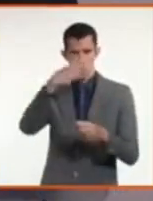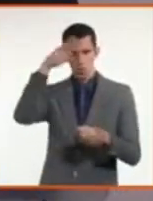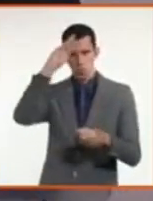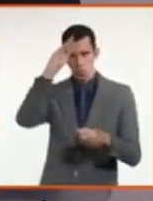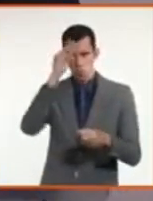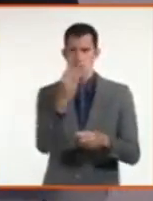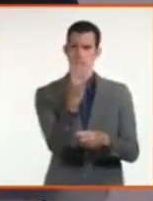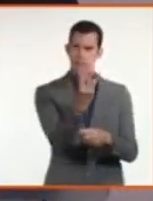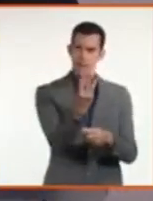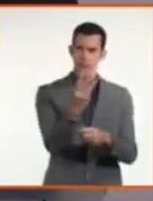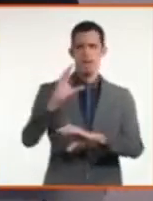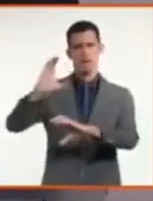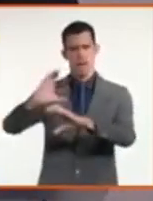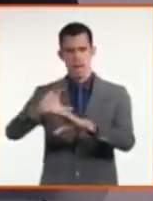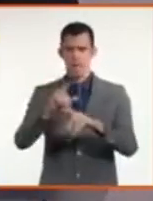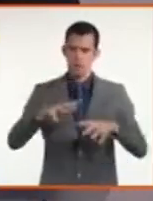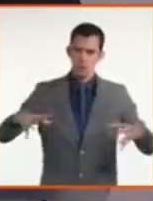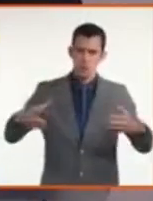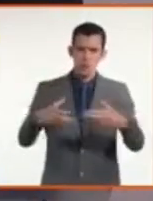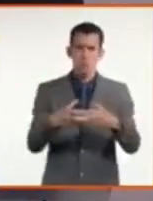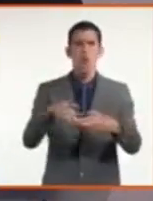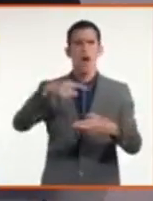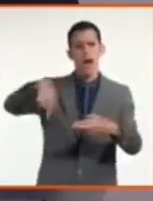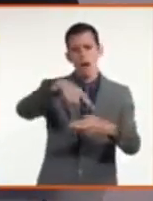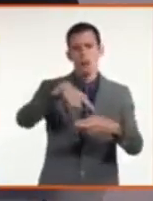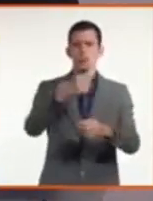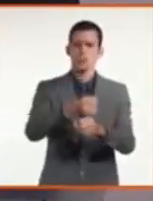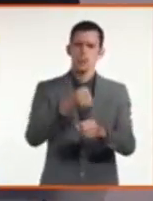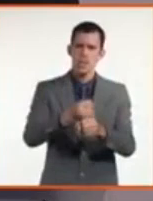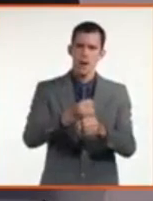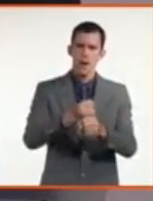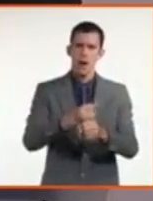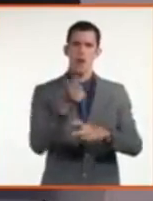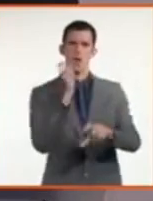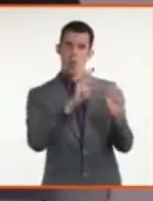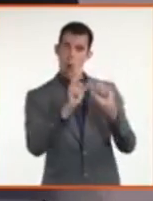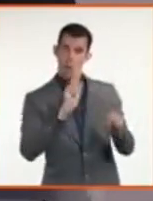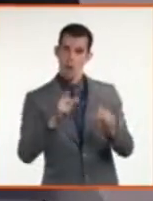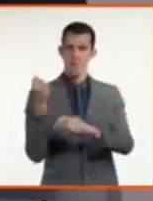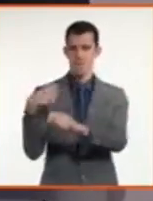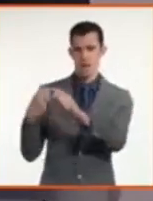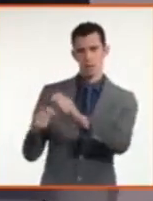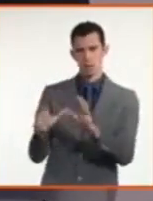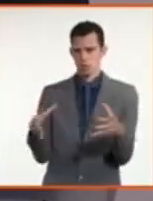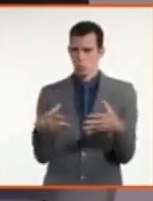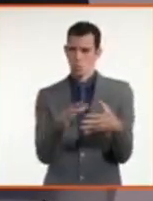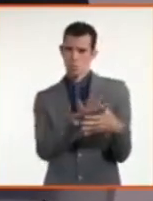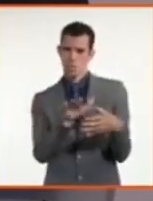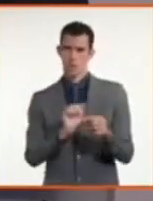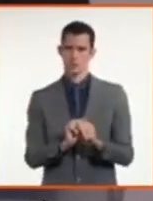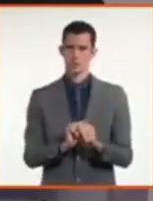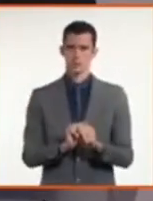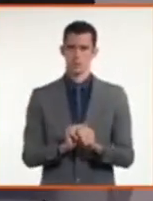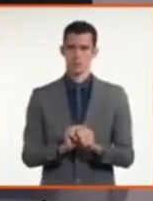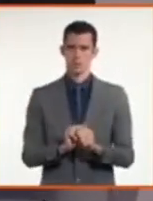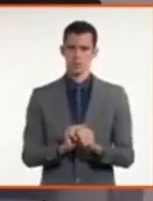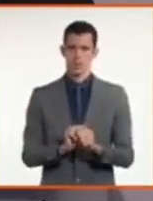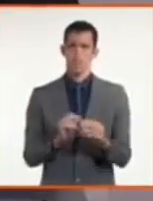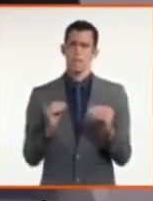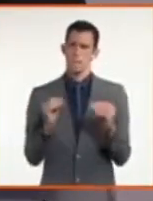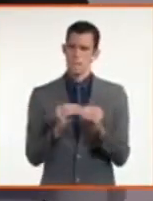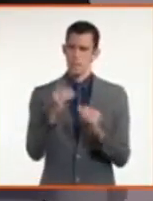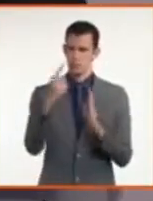me queda cambiario inicia con las divisas que estoy comprando tengo que empezar a comprar primero un período de tiempo razonable que me permite un determinado nivel de una capacidad